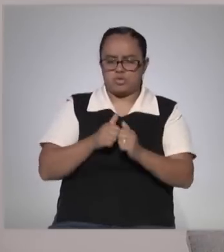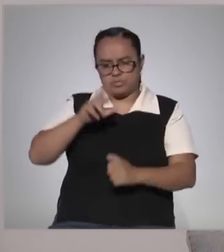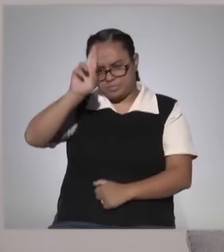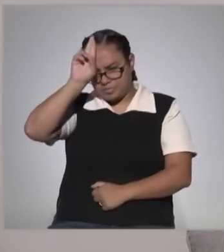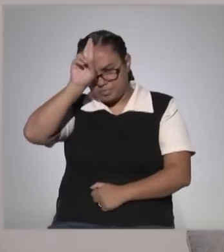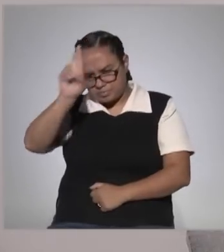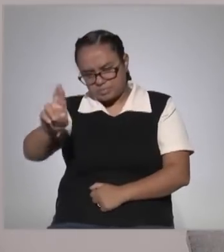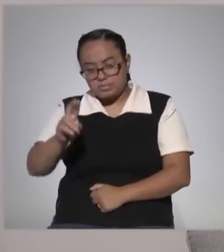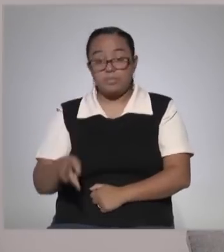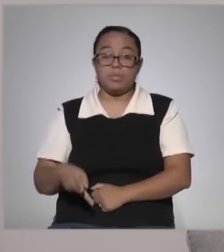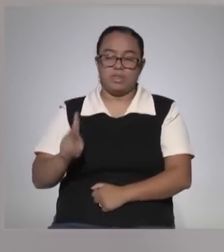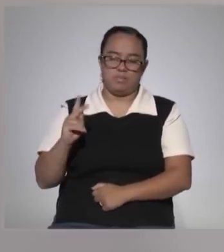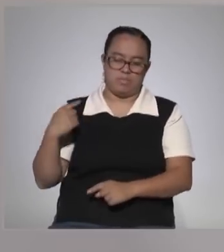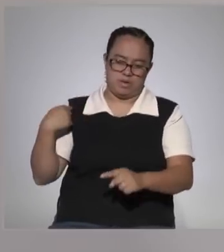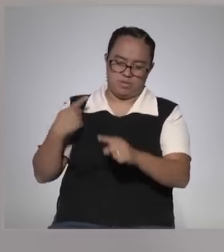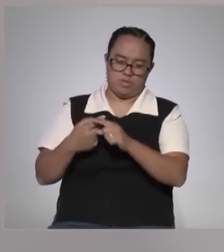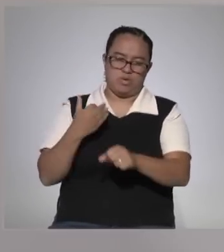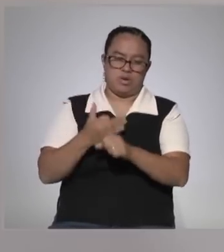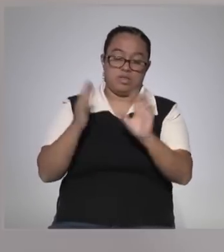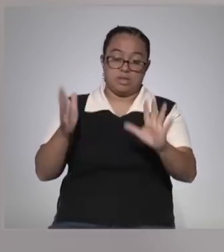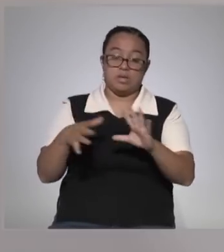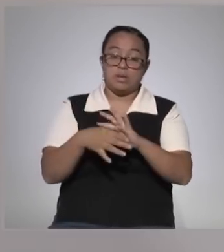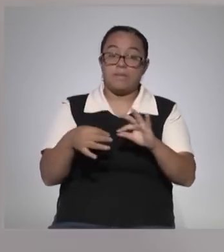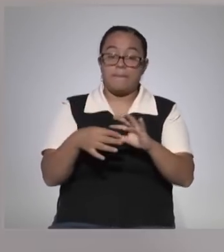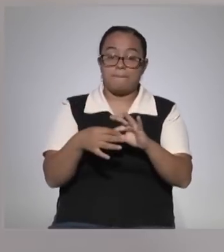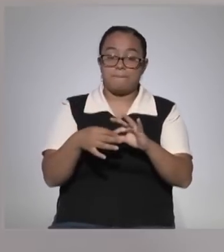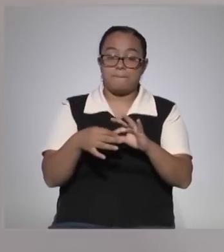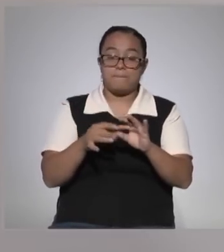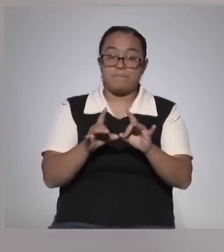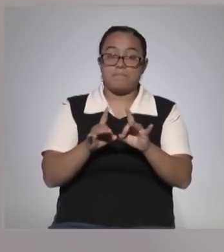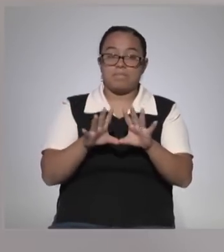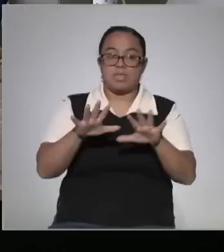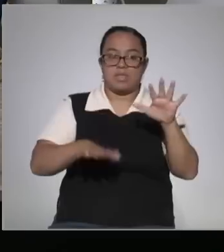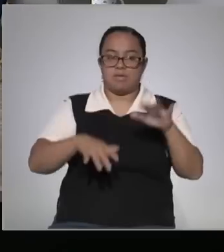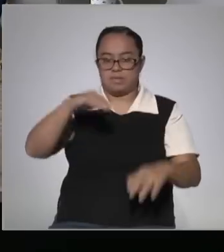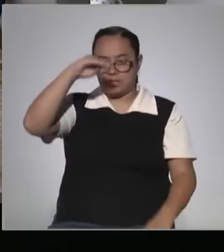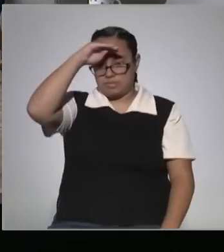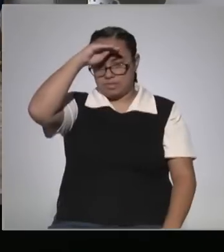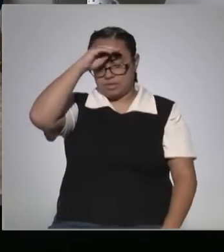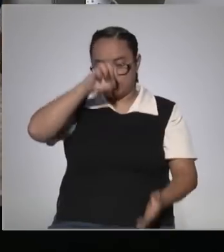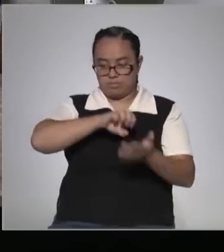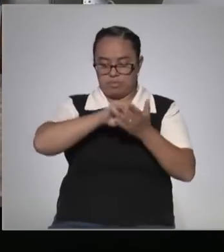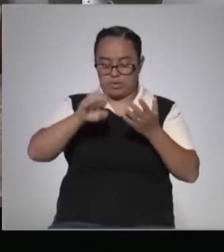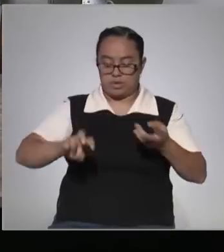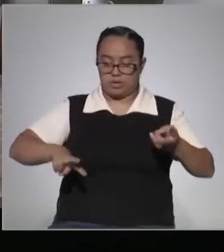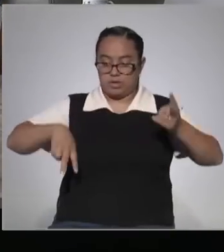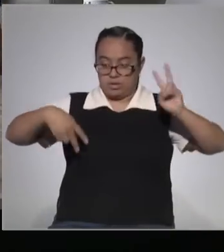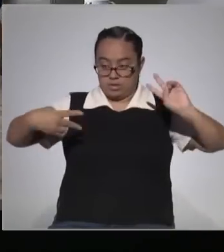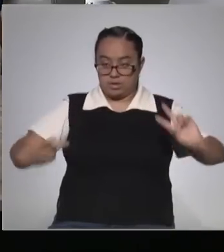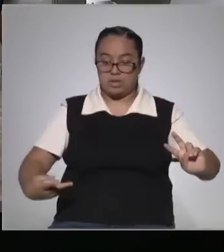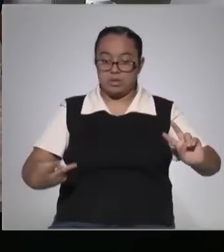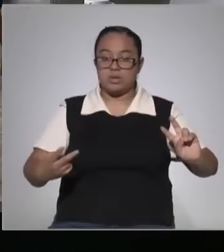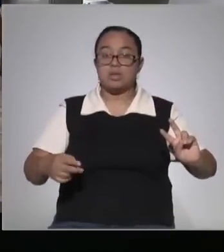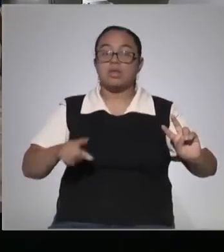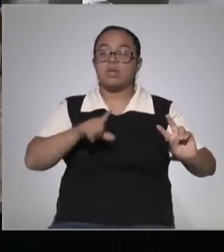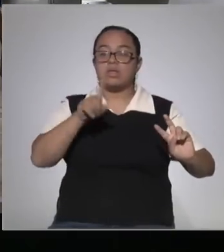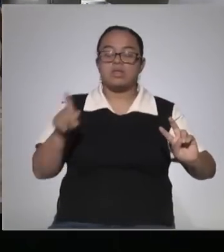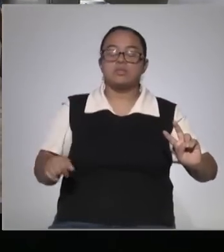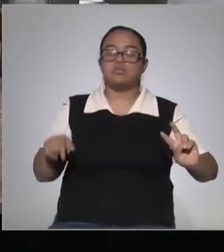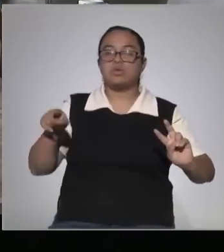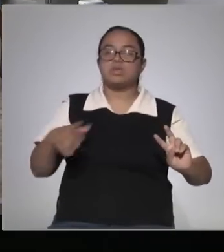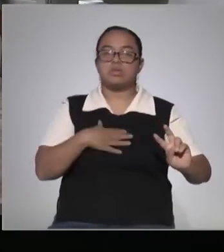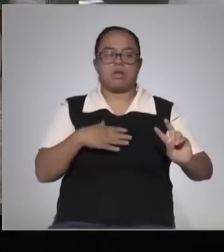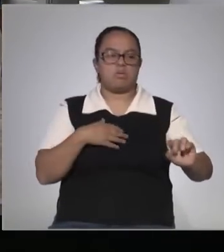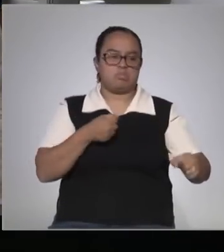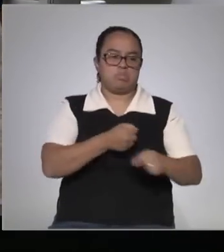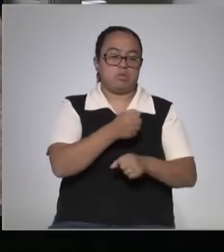ya lo veíamos a lo largo del programa que de repente, pues el pensar que se invierten los papeles hace que se caigan en dinámicas muy violentas,